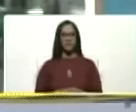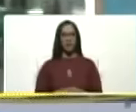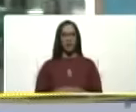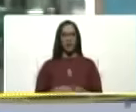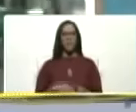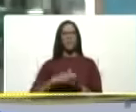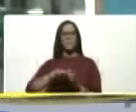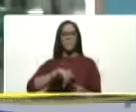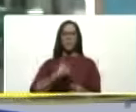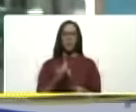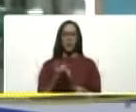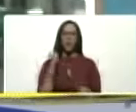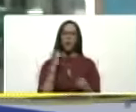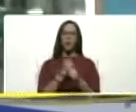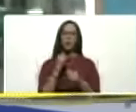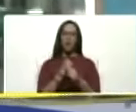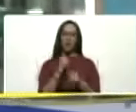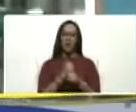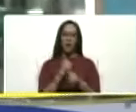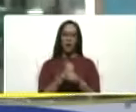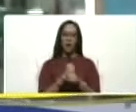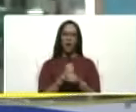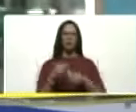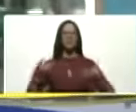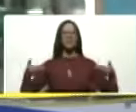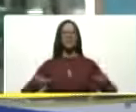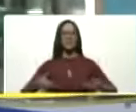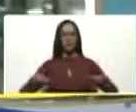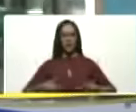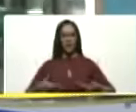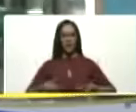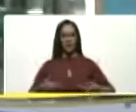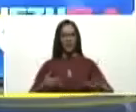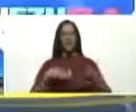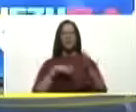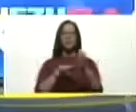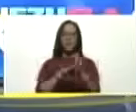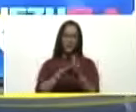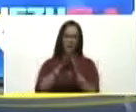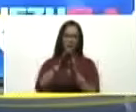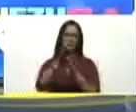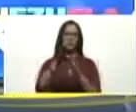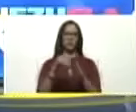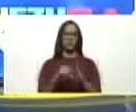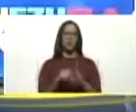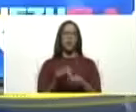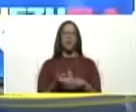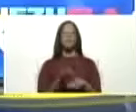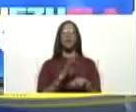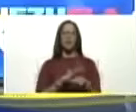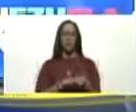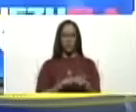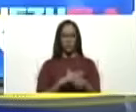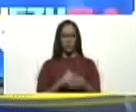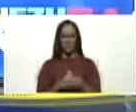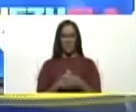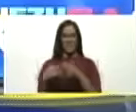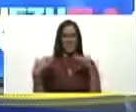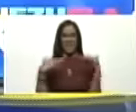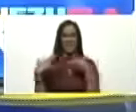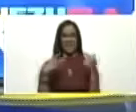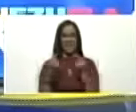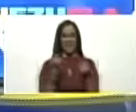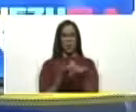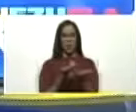Pudimos con trabajo y esfuerzo ir superando lo peor de la guerra